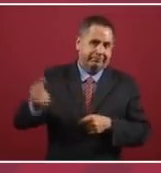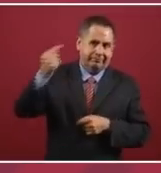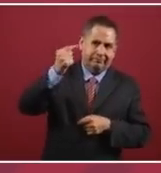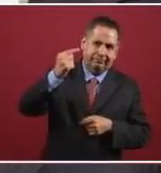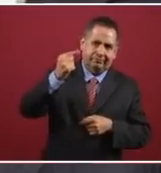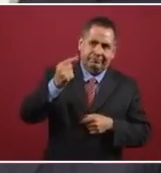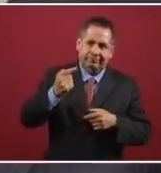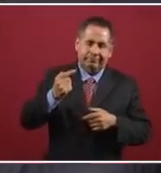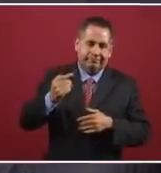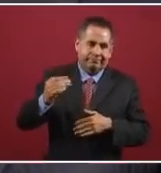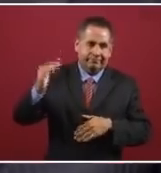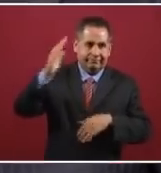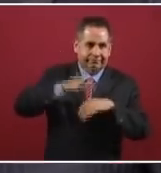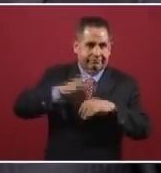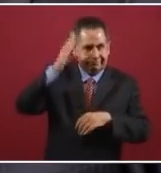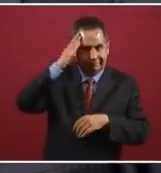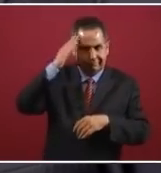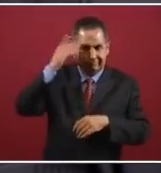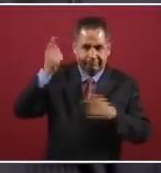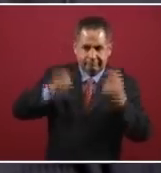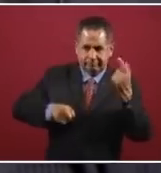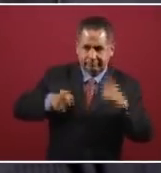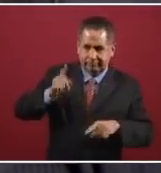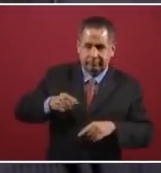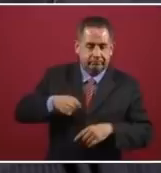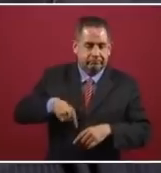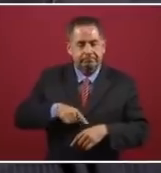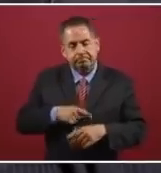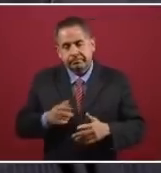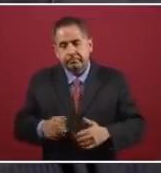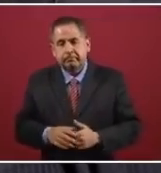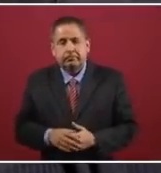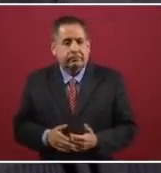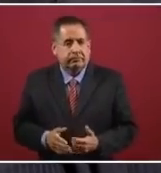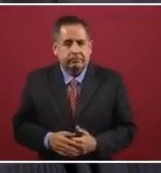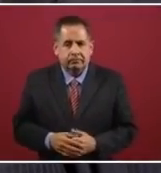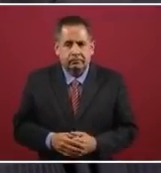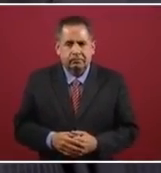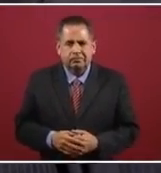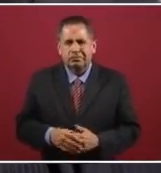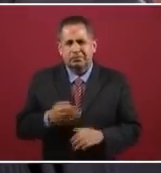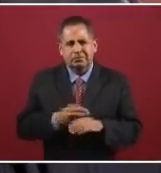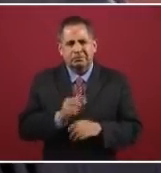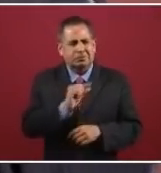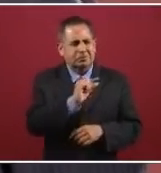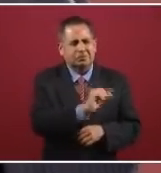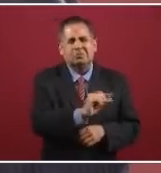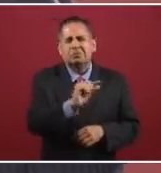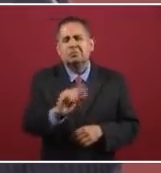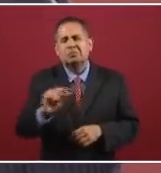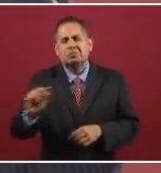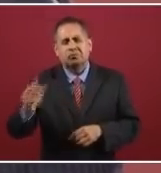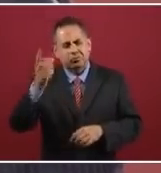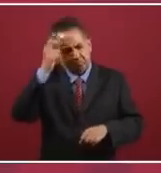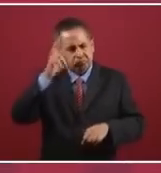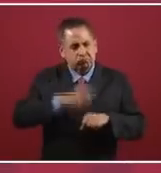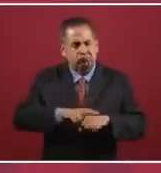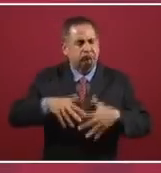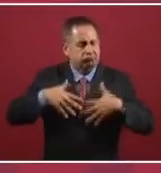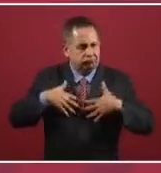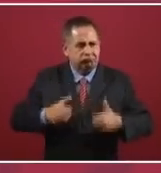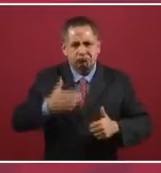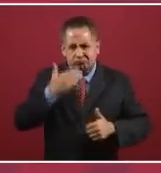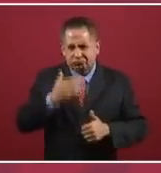sino de los que mandan en los medios. Son muy pocos los directivos de